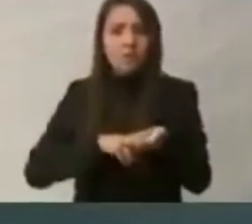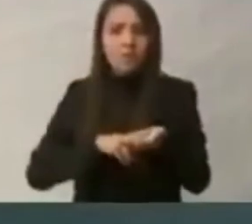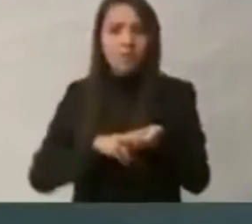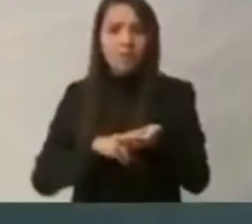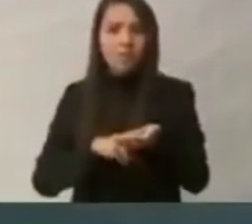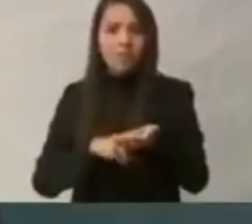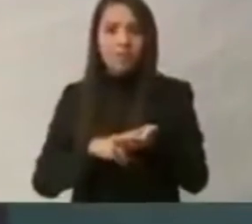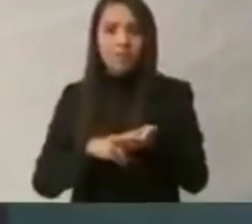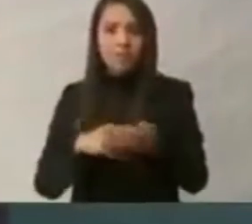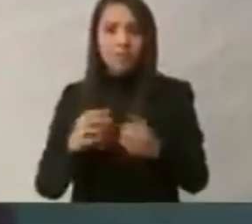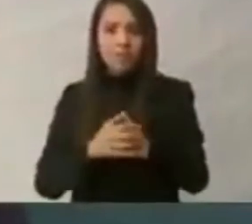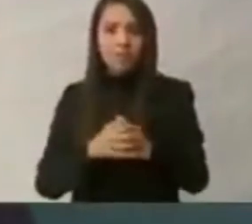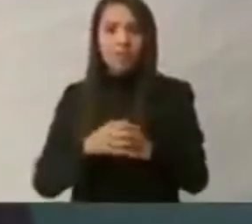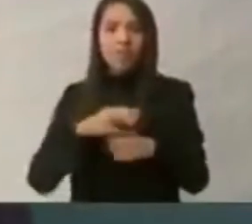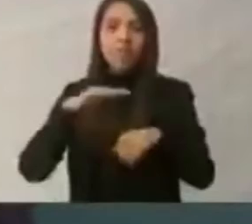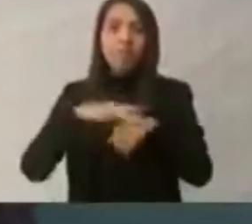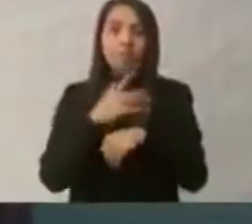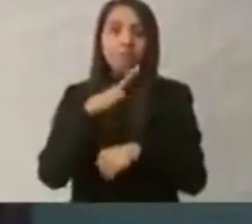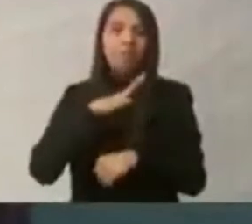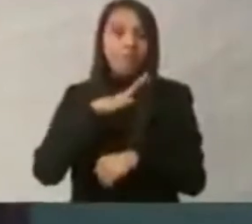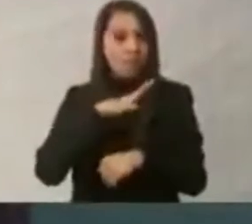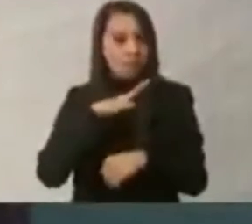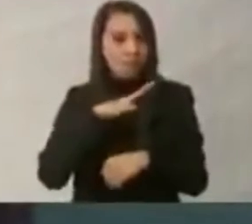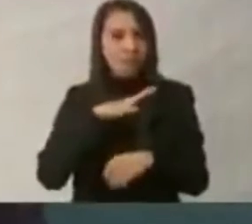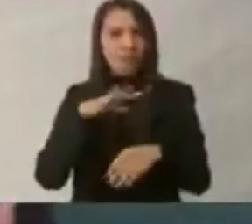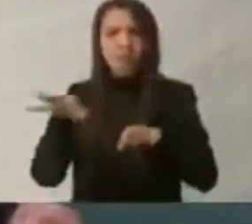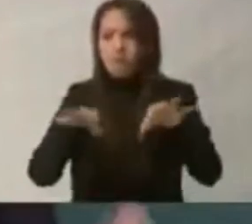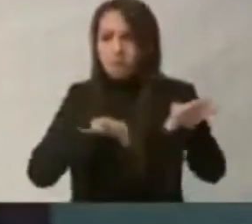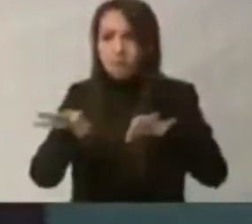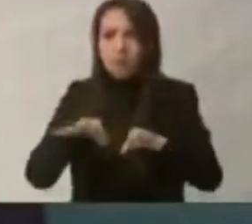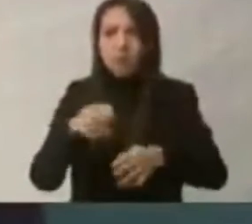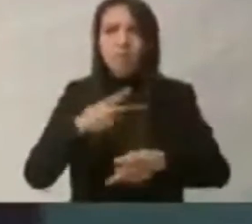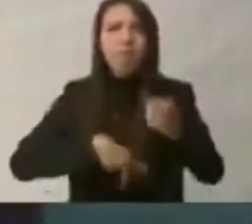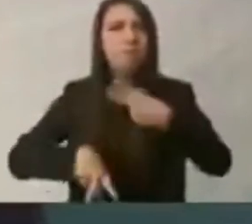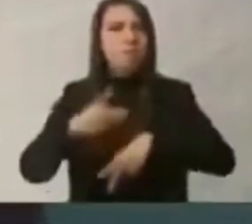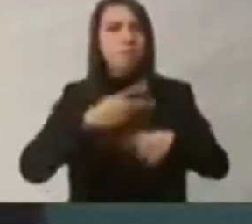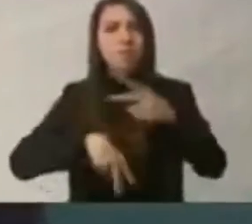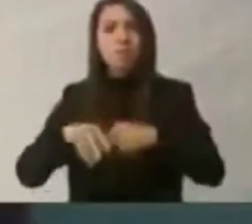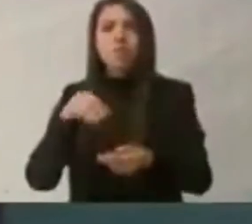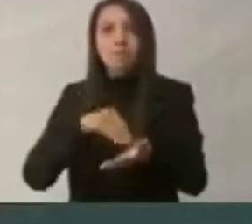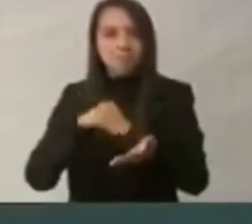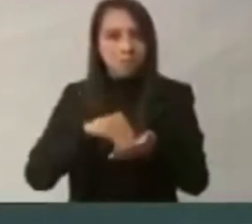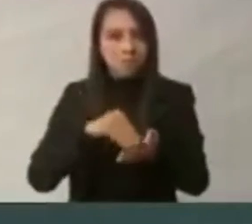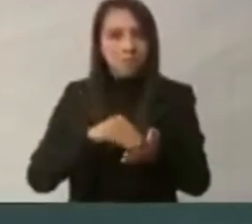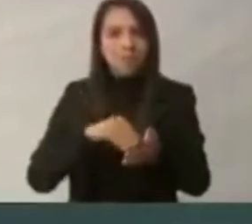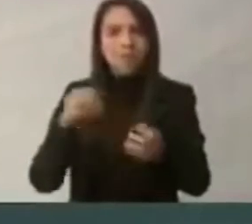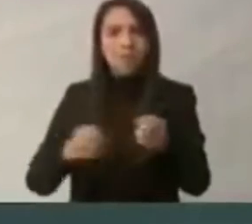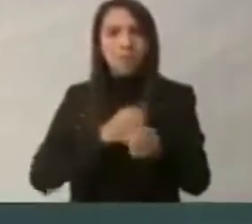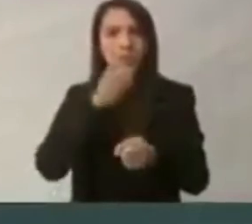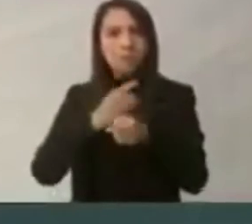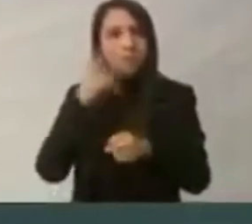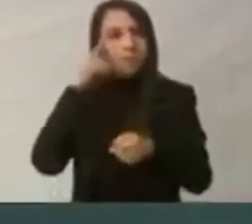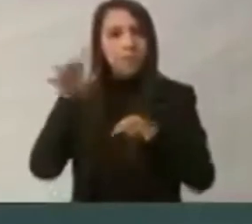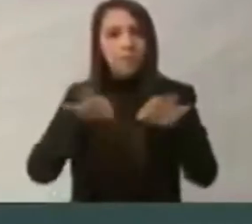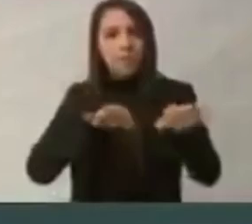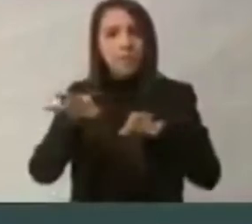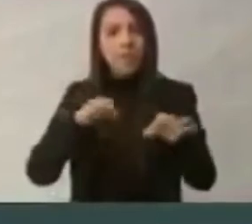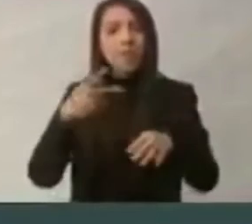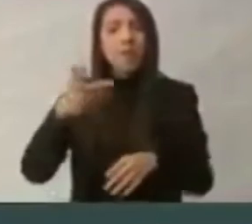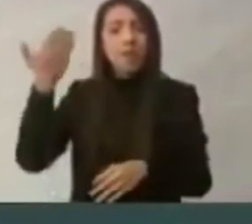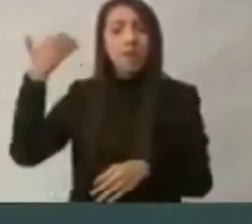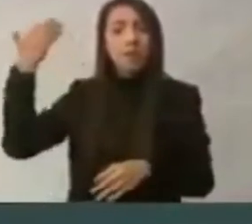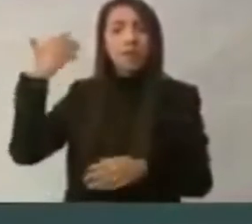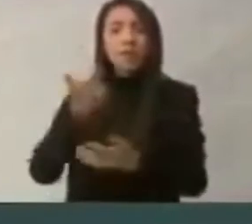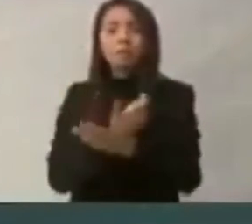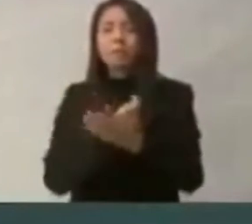había empleo, sigue habiendo empleo, oportunidades de trabajo, pero muy mal pagados.